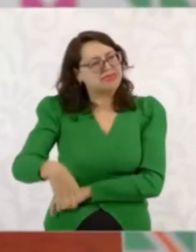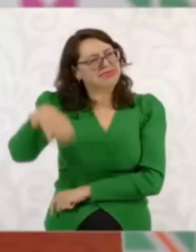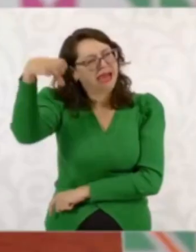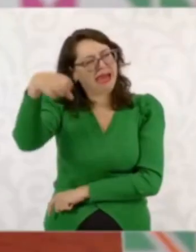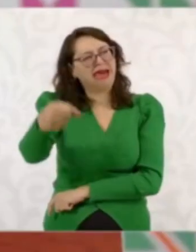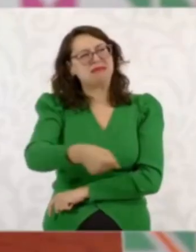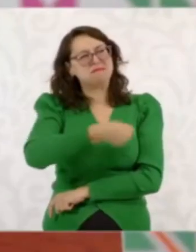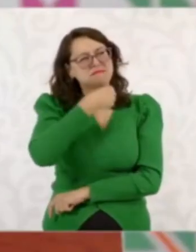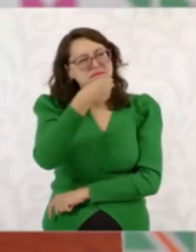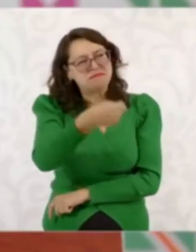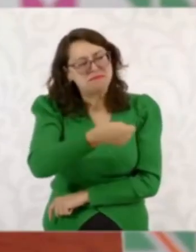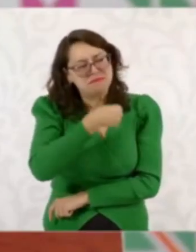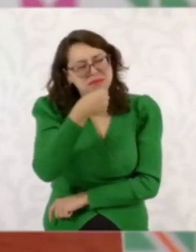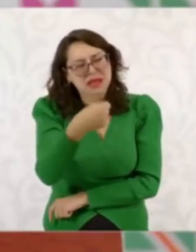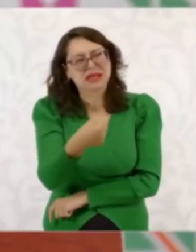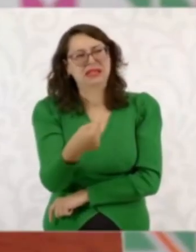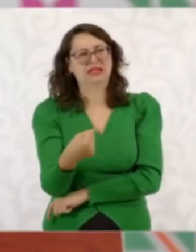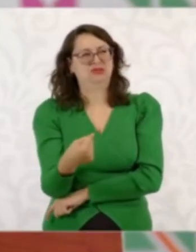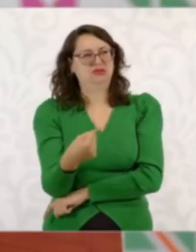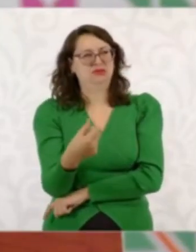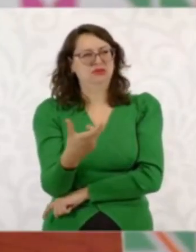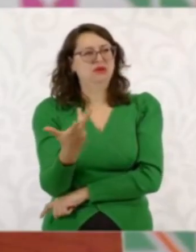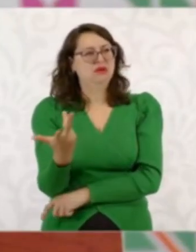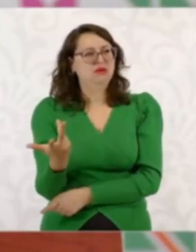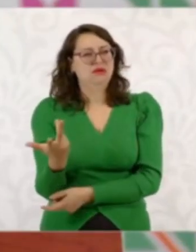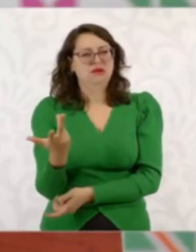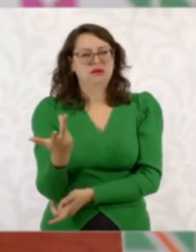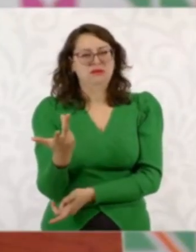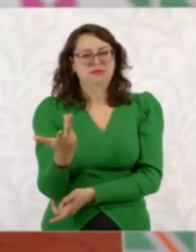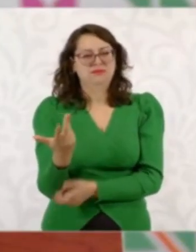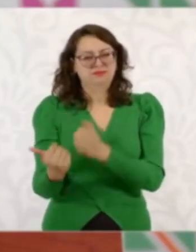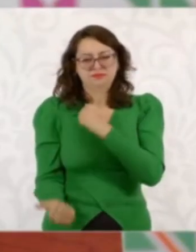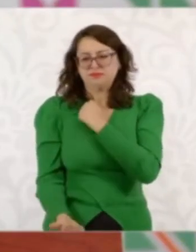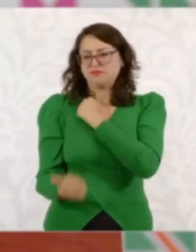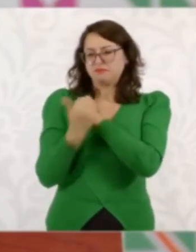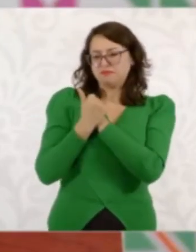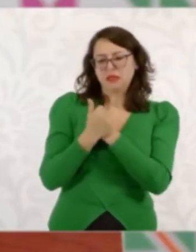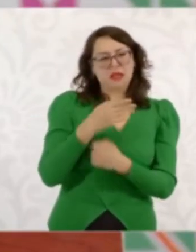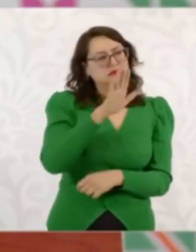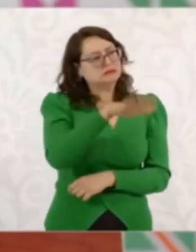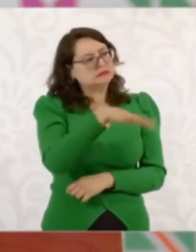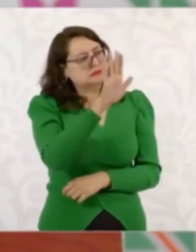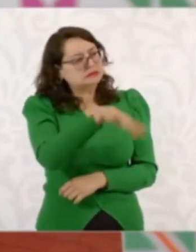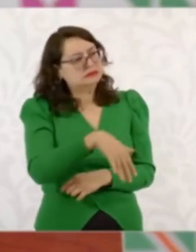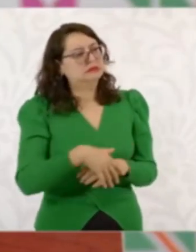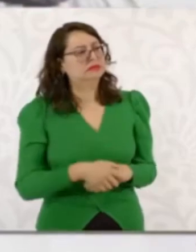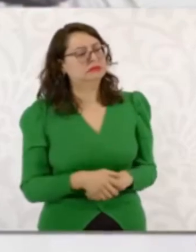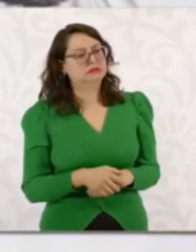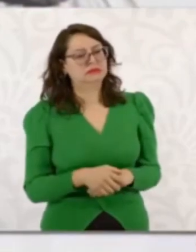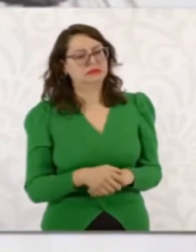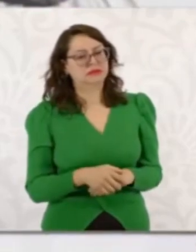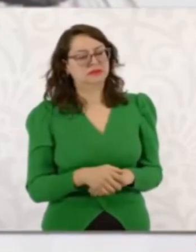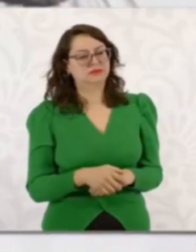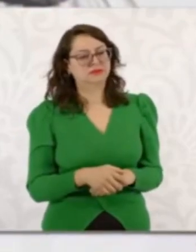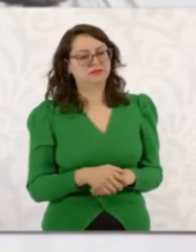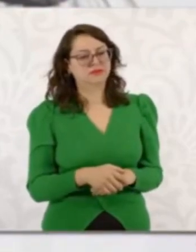que me dijo, dígale